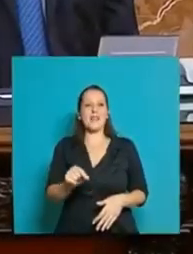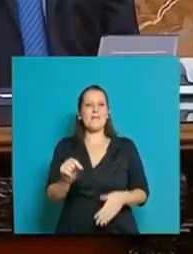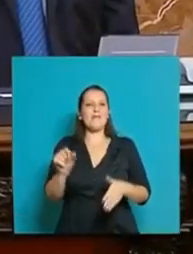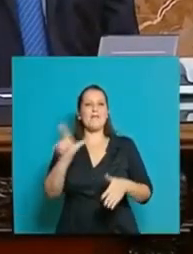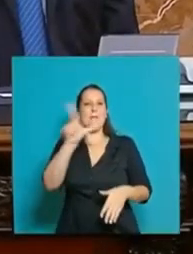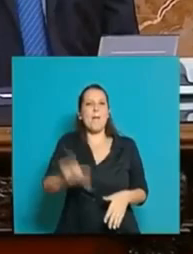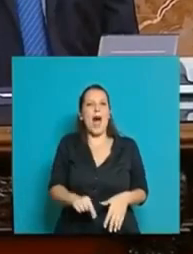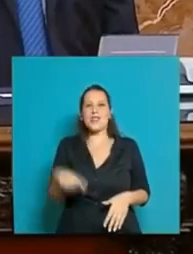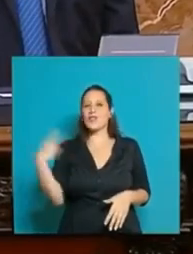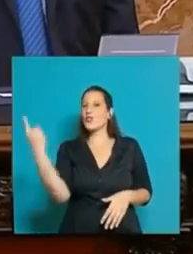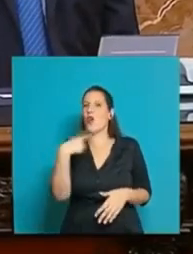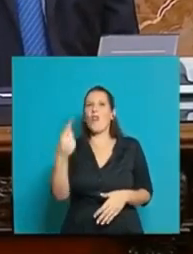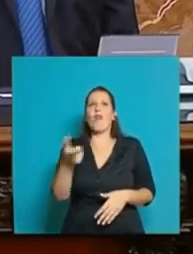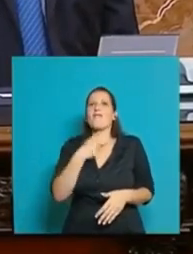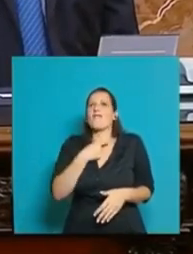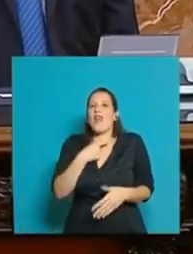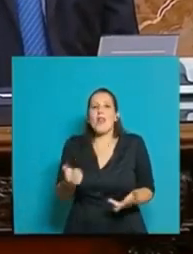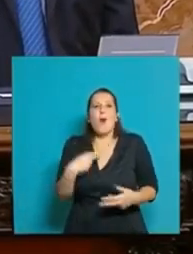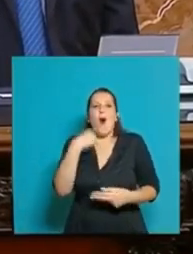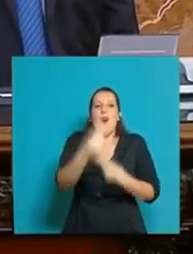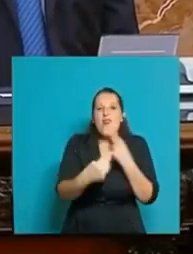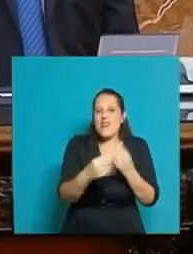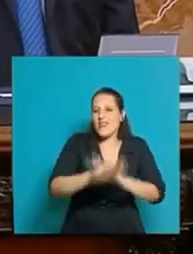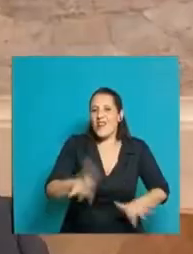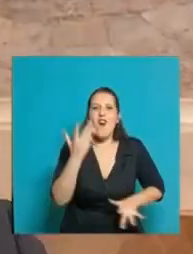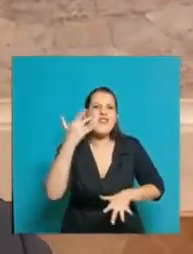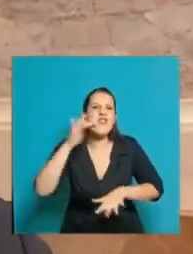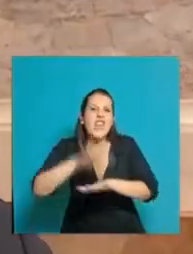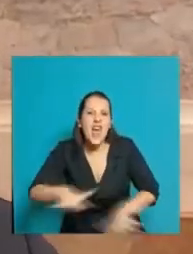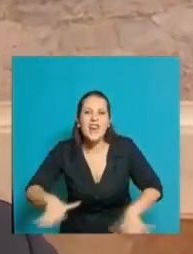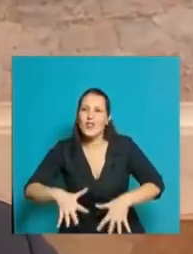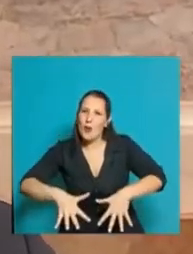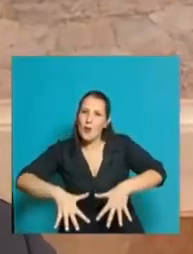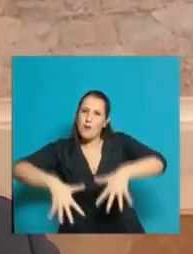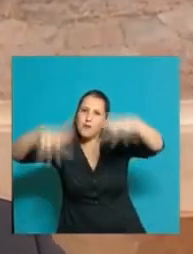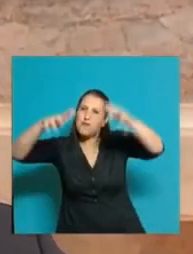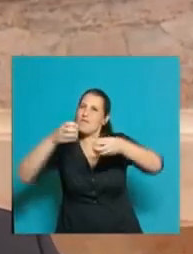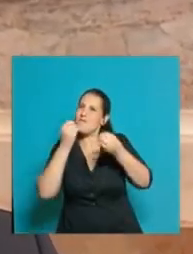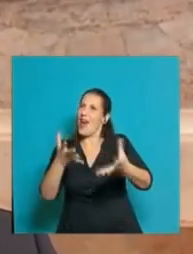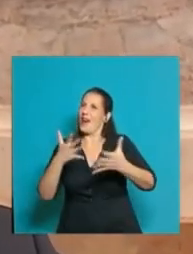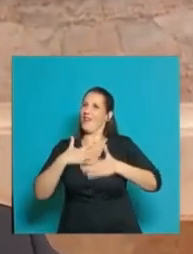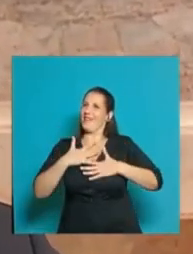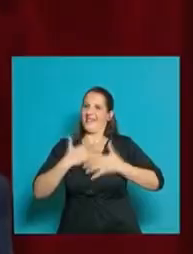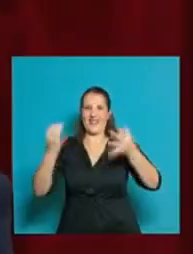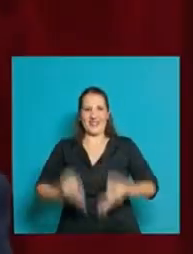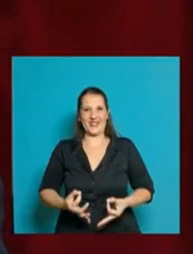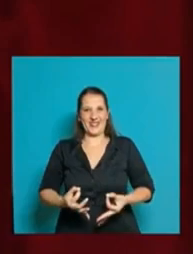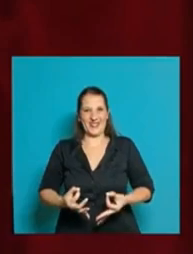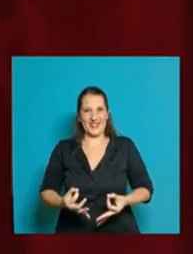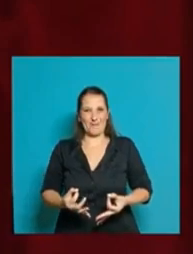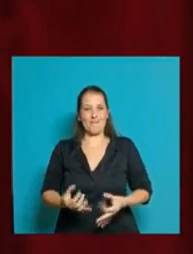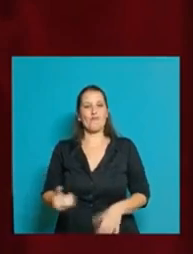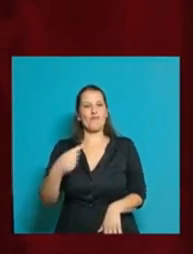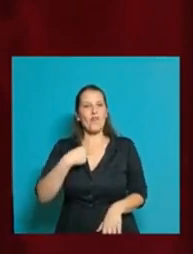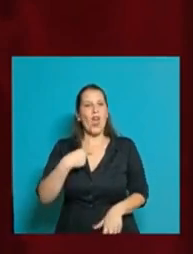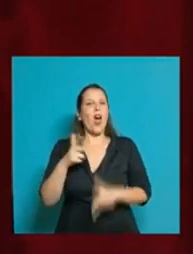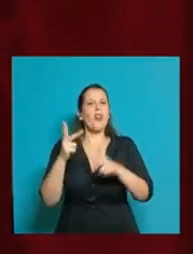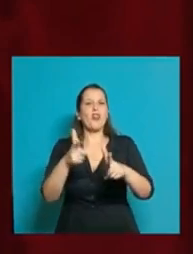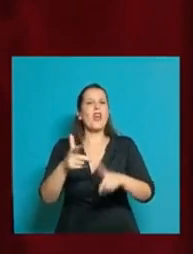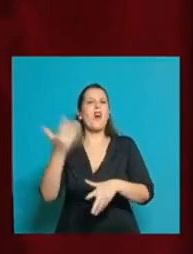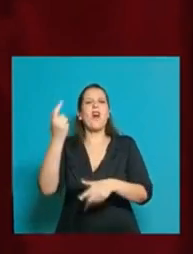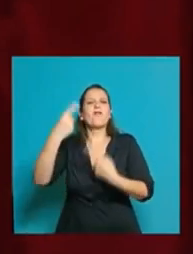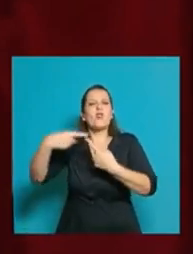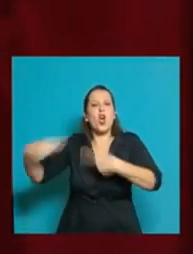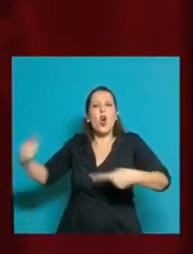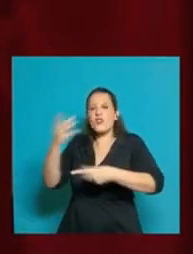todos nosotros, con nuestros hijos y nuestros nietos. Macri abordó temas sociales como la pobreza, criticó la herencia que le dejaron